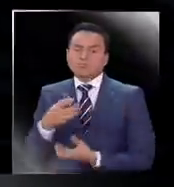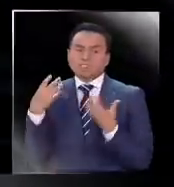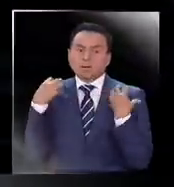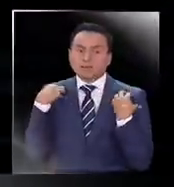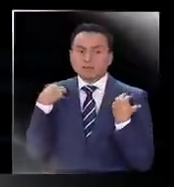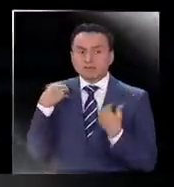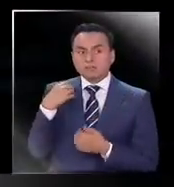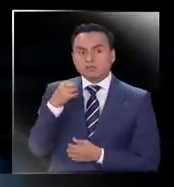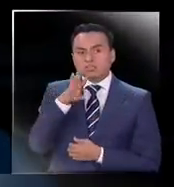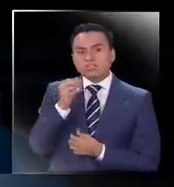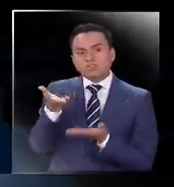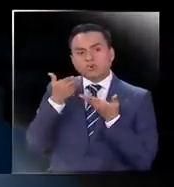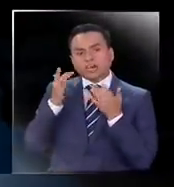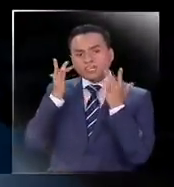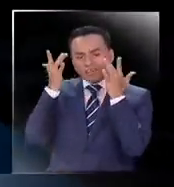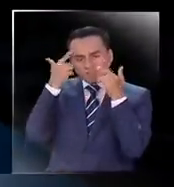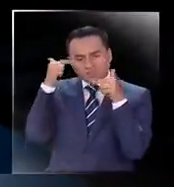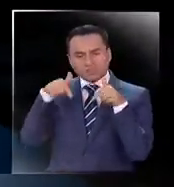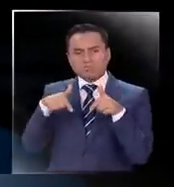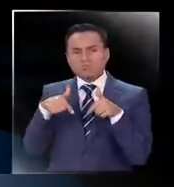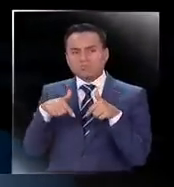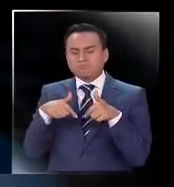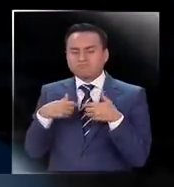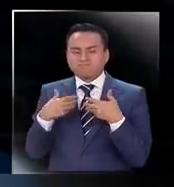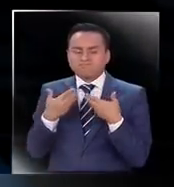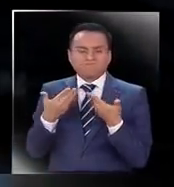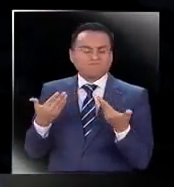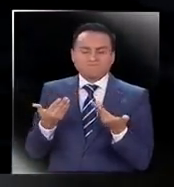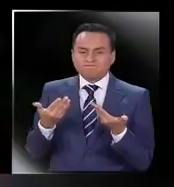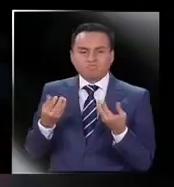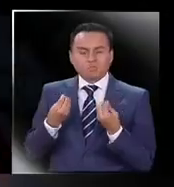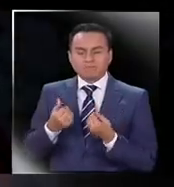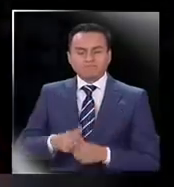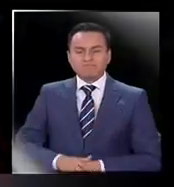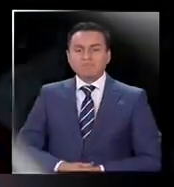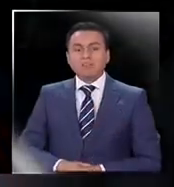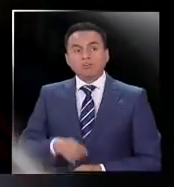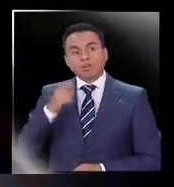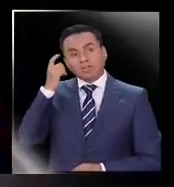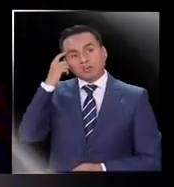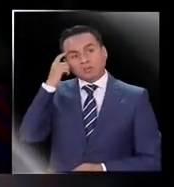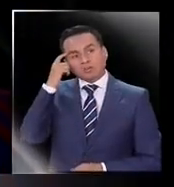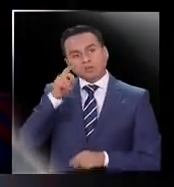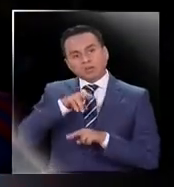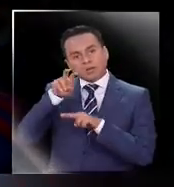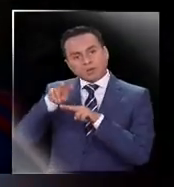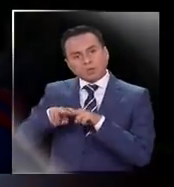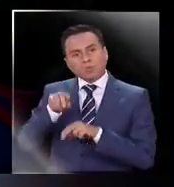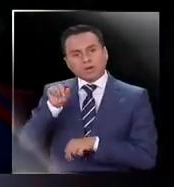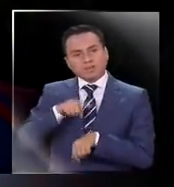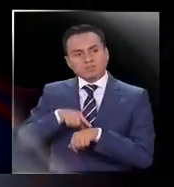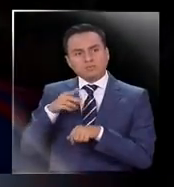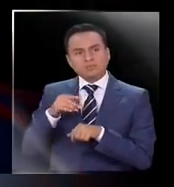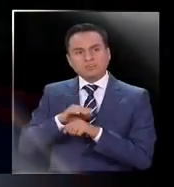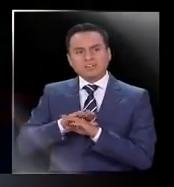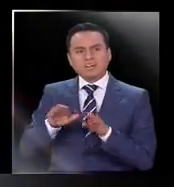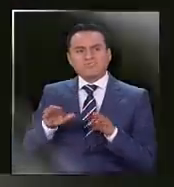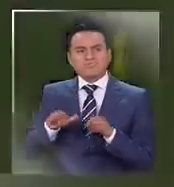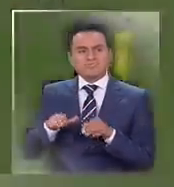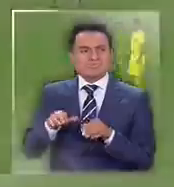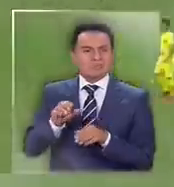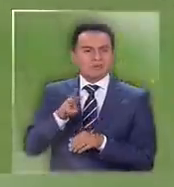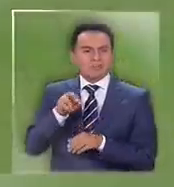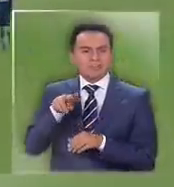nos dio mucha alegría, pero en este momento no está pasando muy bien. Yo creo que debería comer banco un rato. Ya que se acaben los cabrones